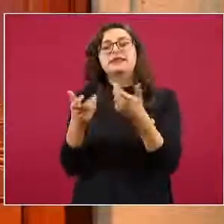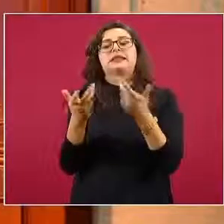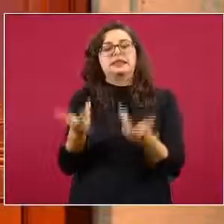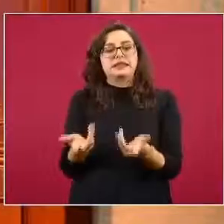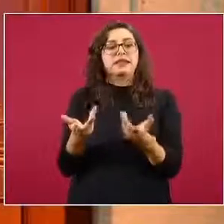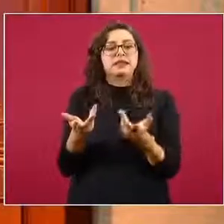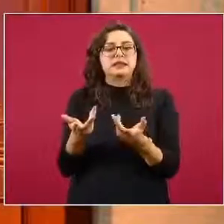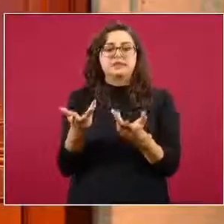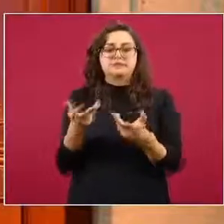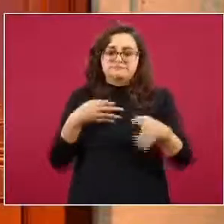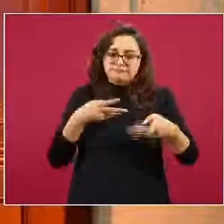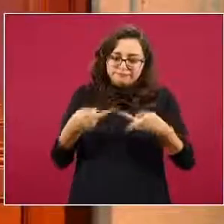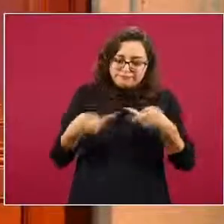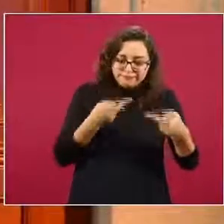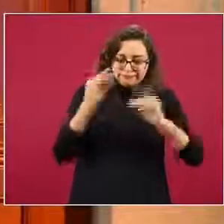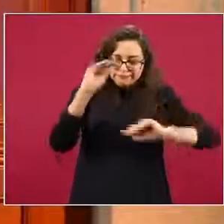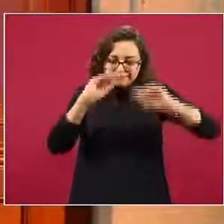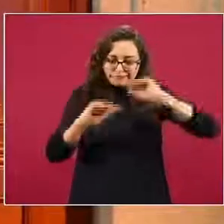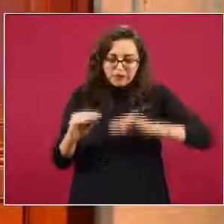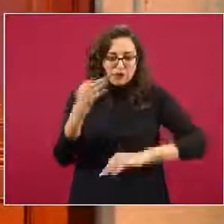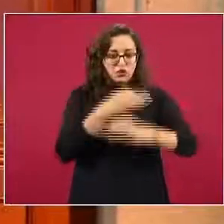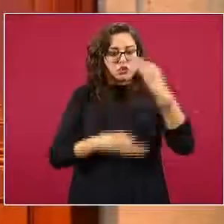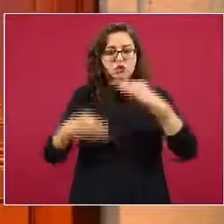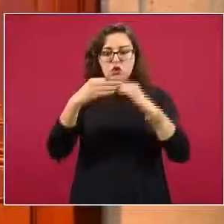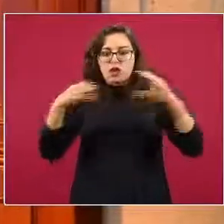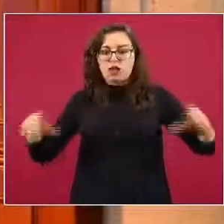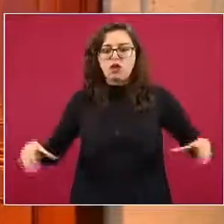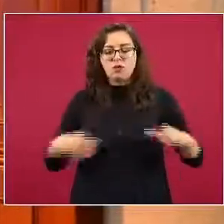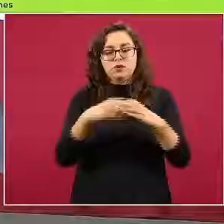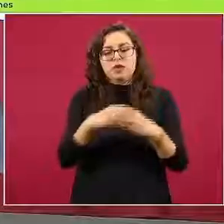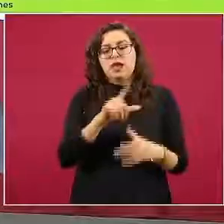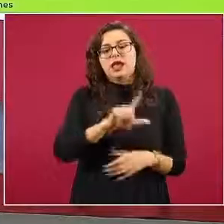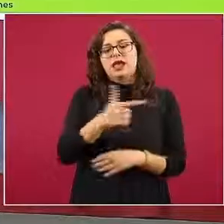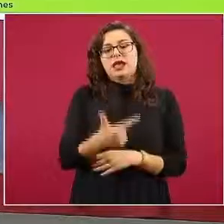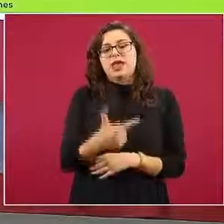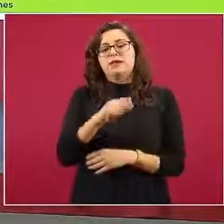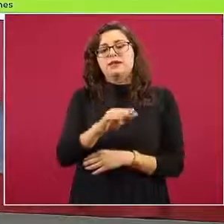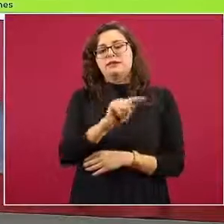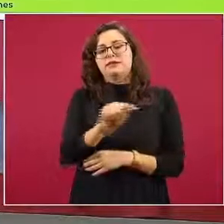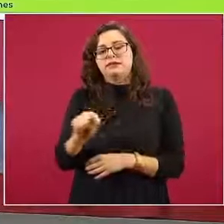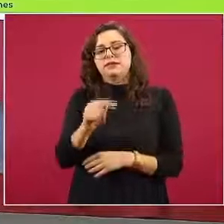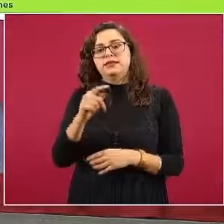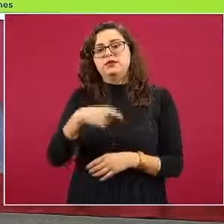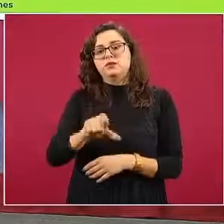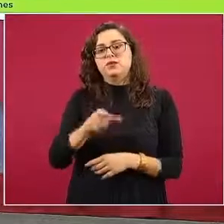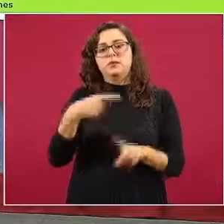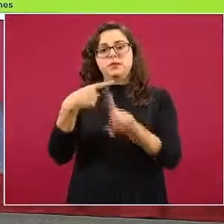en la estrategia, y toda la comunidad LGBTQ+, evidentemente. La que sigue.